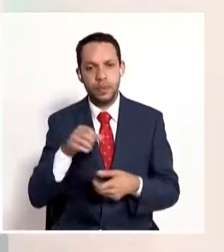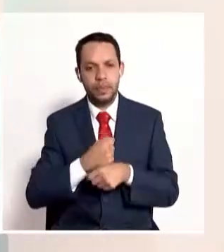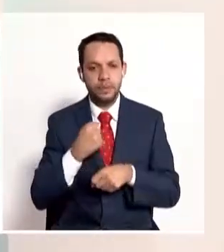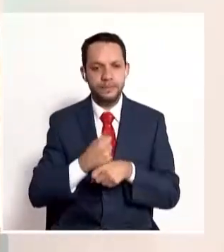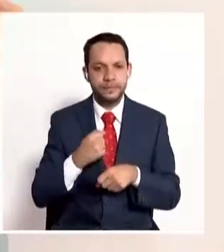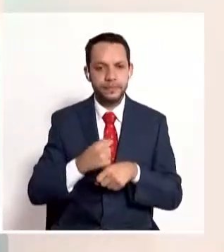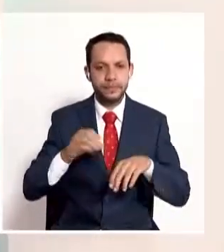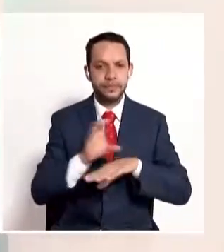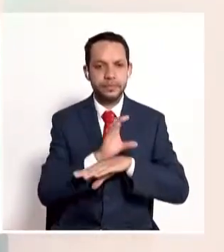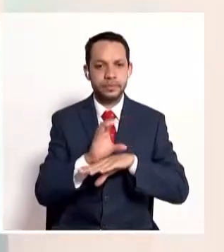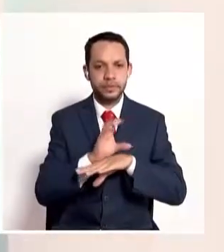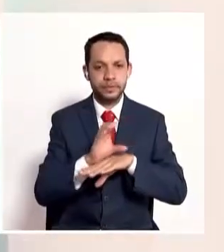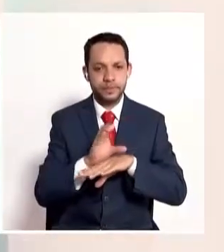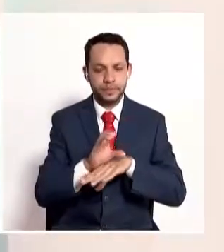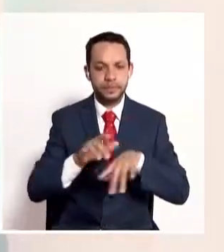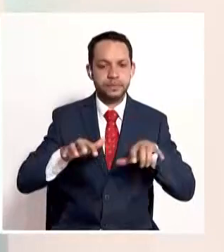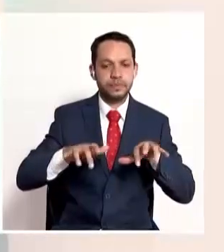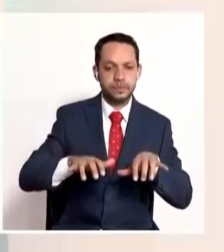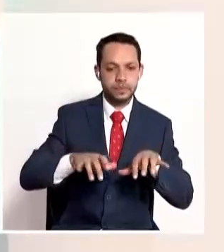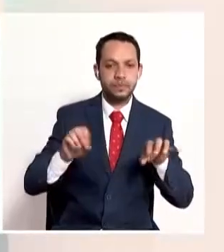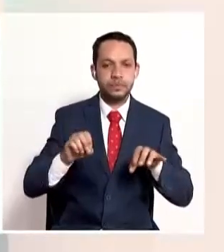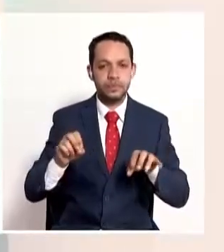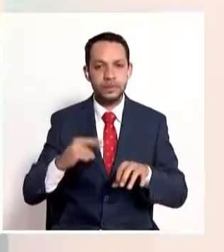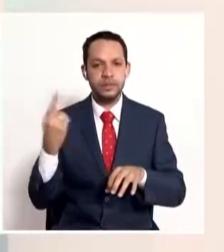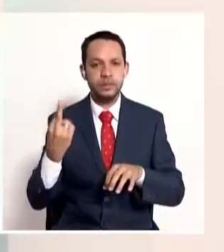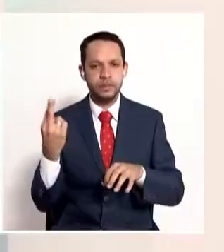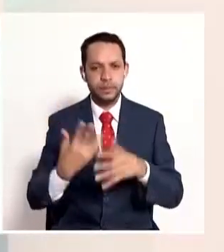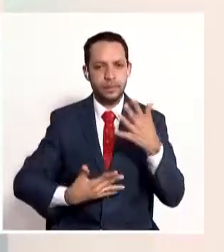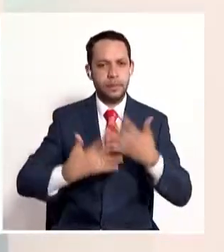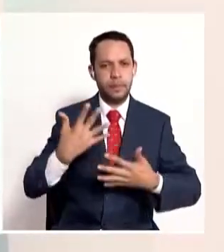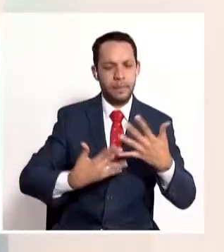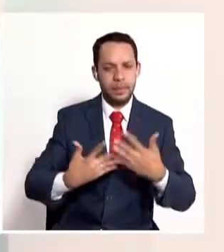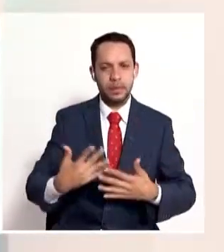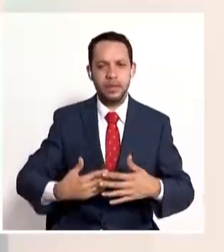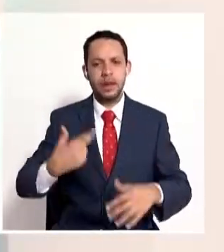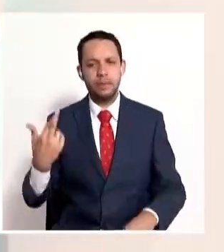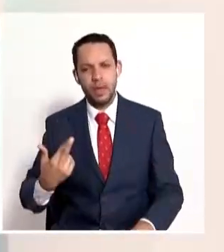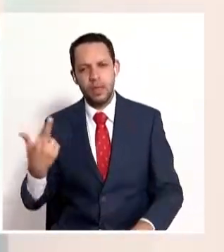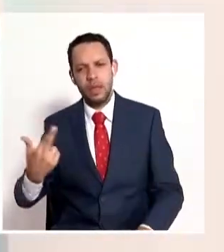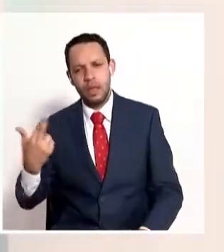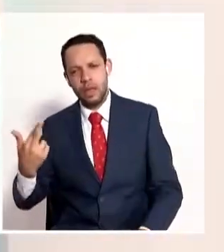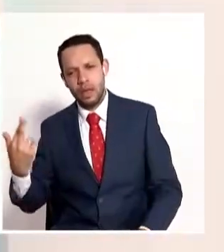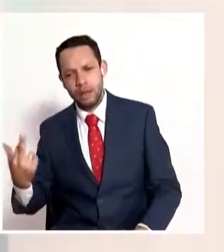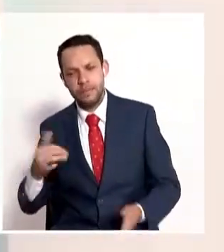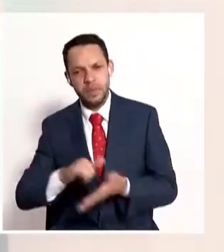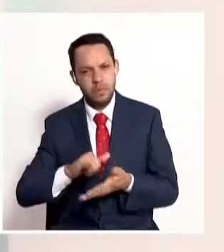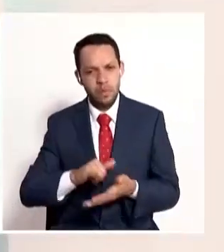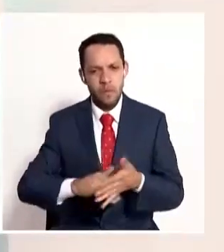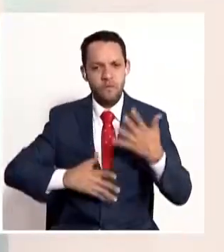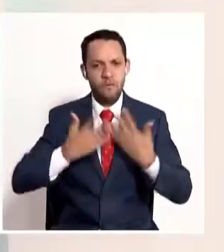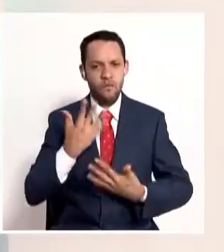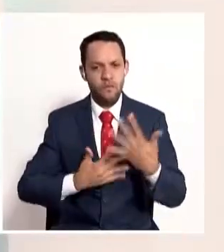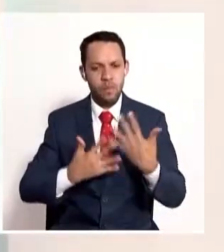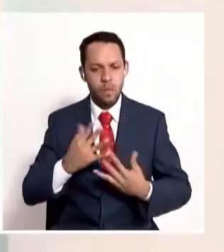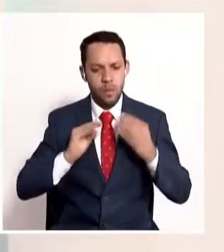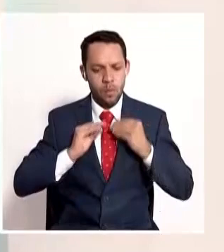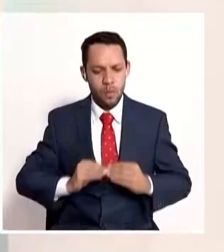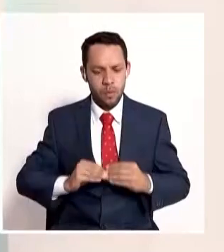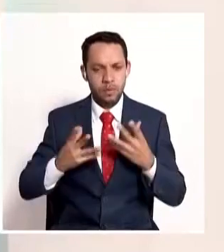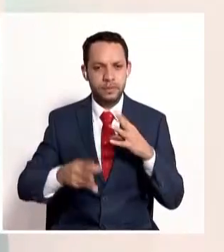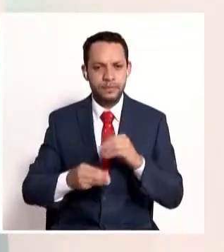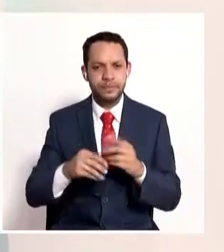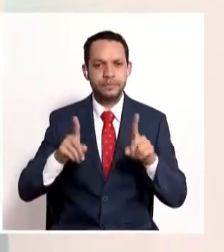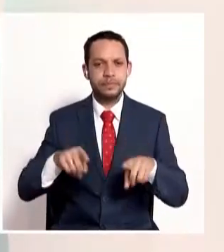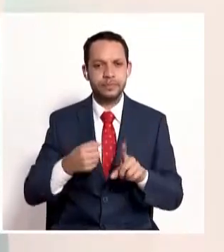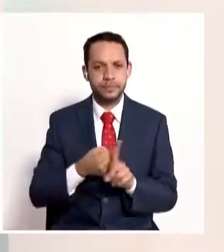computador o tiene movimientos repetitivos esos movimientos repetitivos hacen que también haya un desgaste sobre las articulaciones